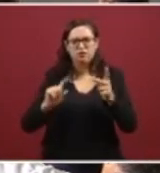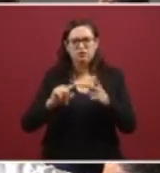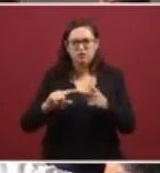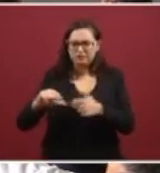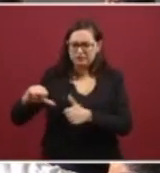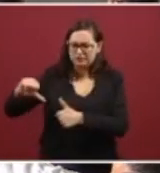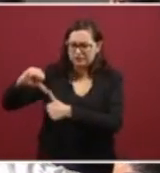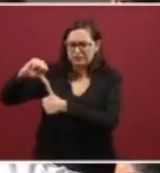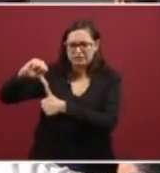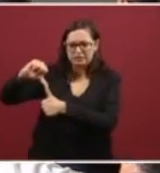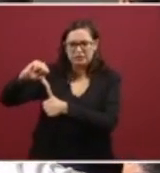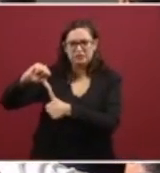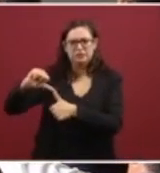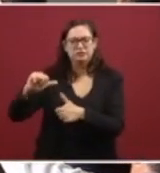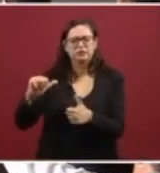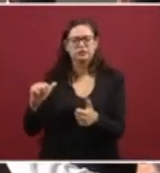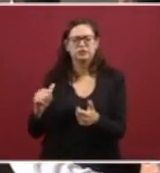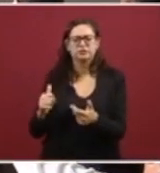centroamericanos,